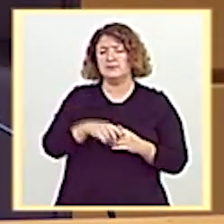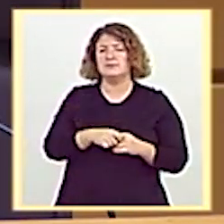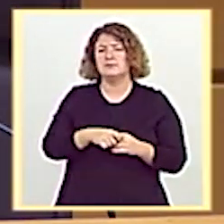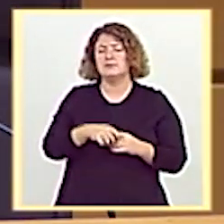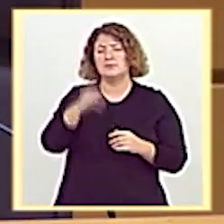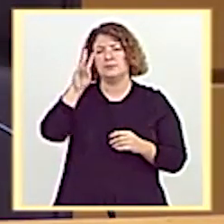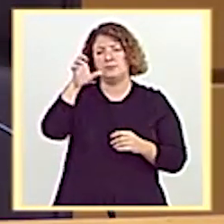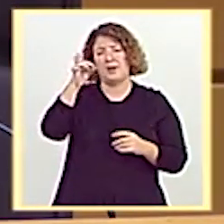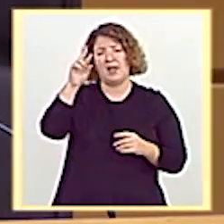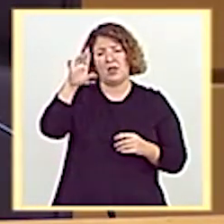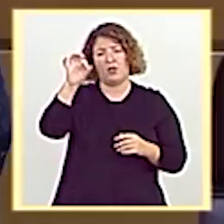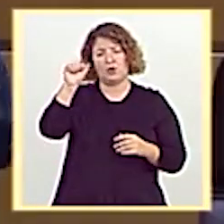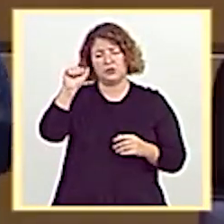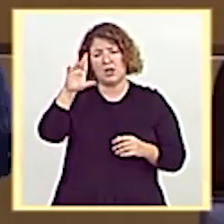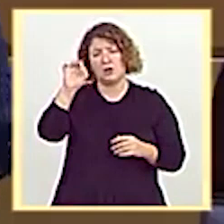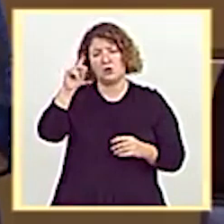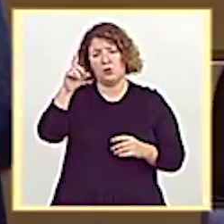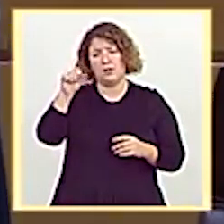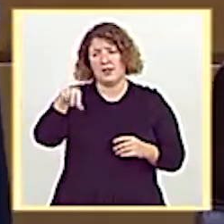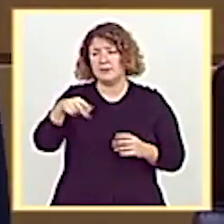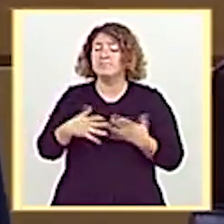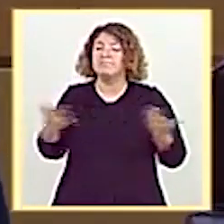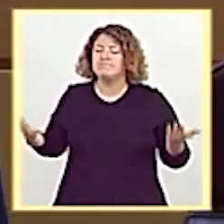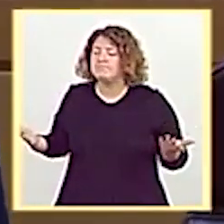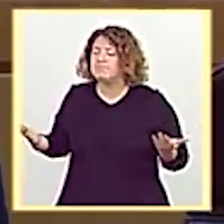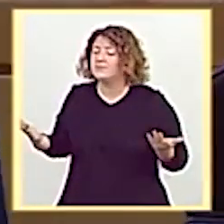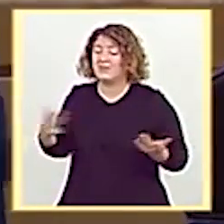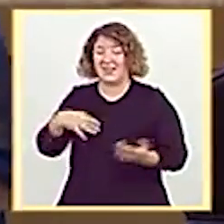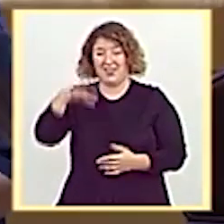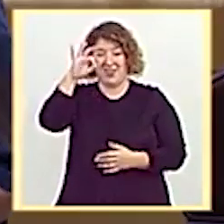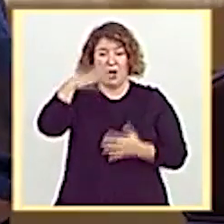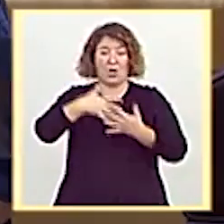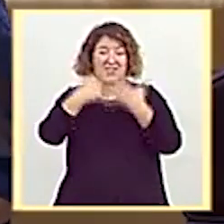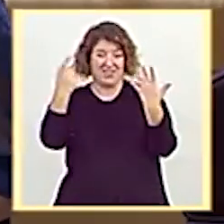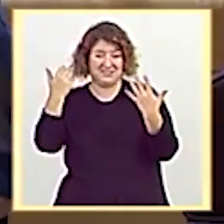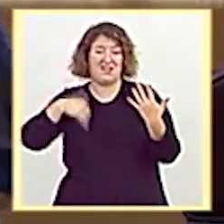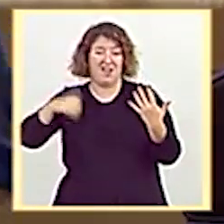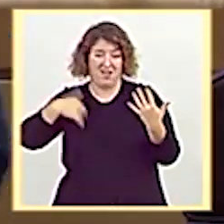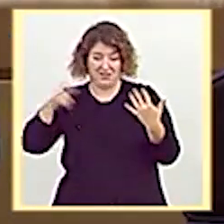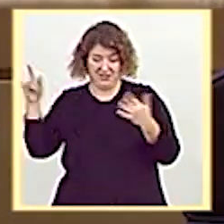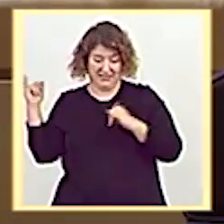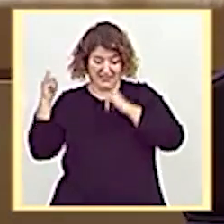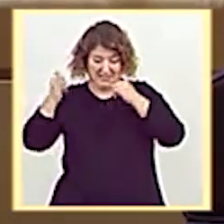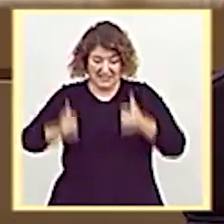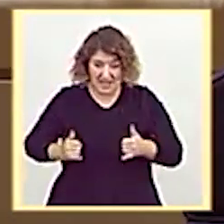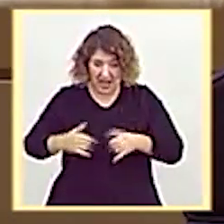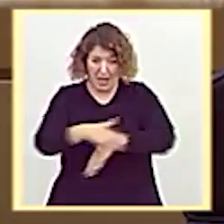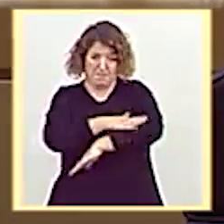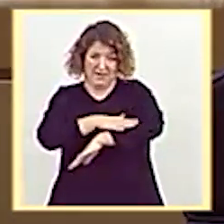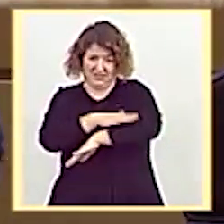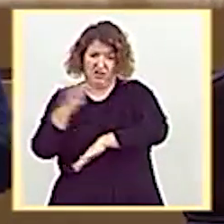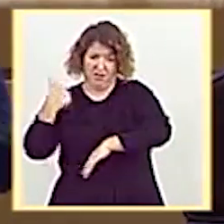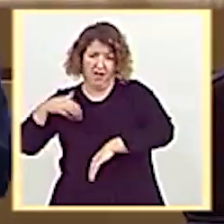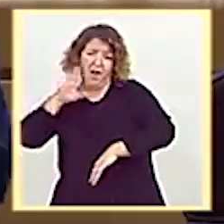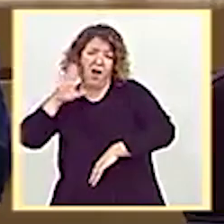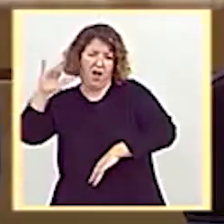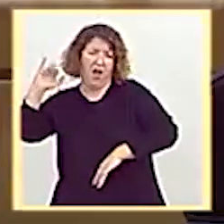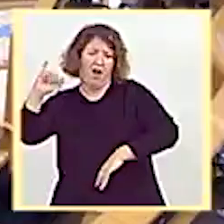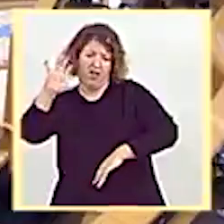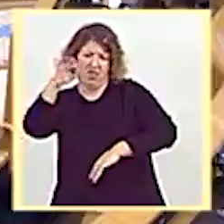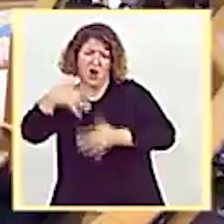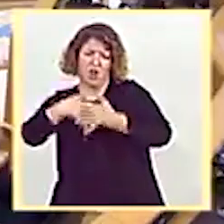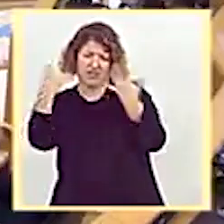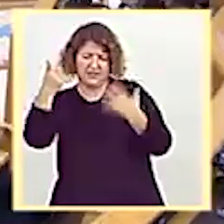Gracias, señora presidenta. Señora ministra, el 016 ya existía cuando usted llegó al ministerio.